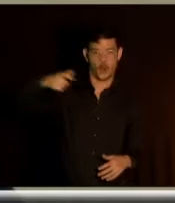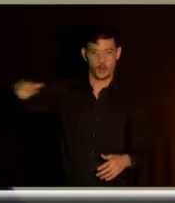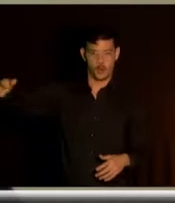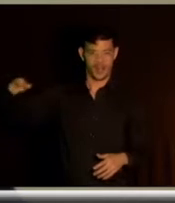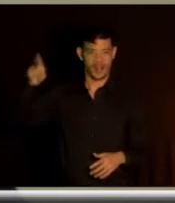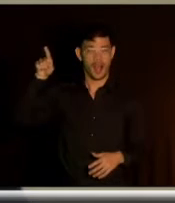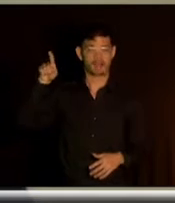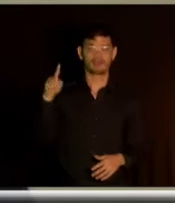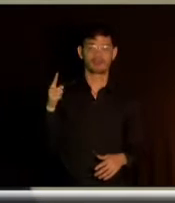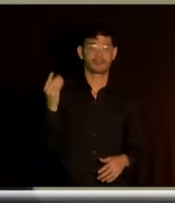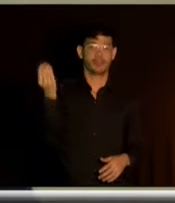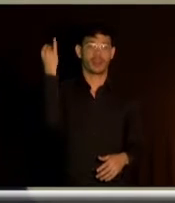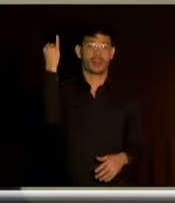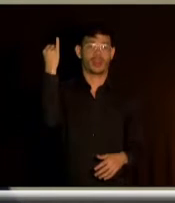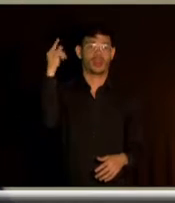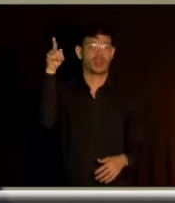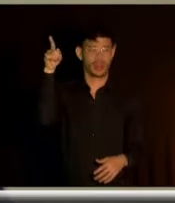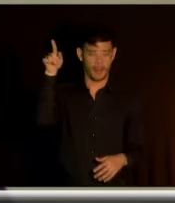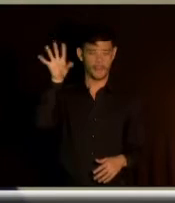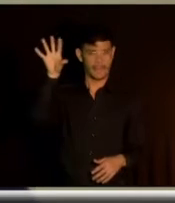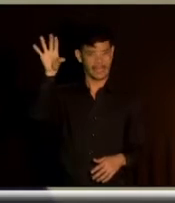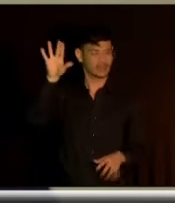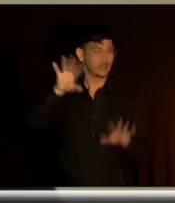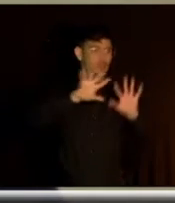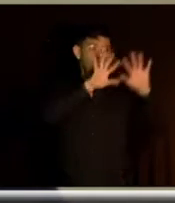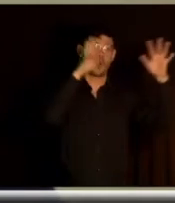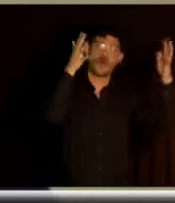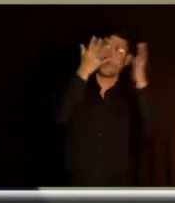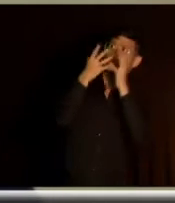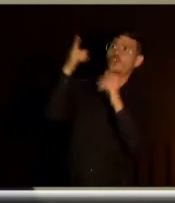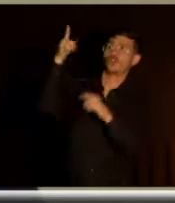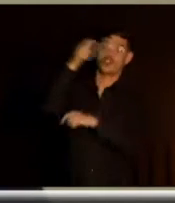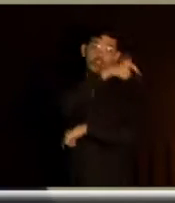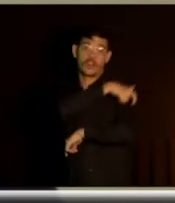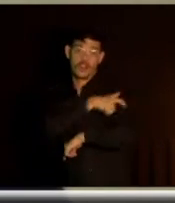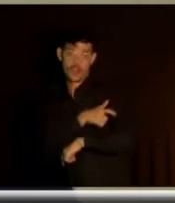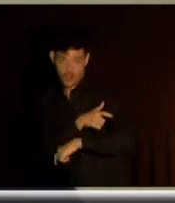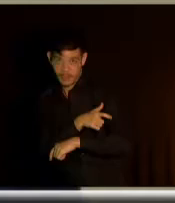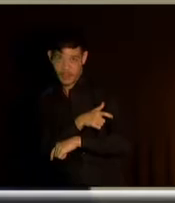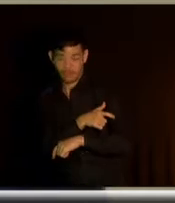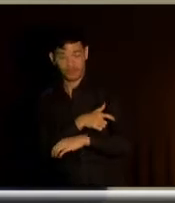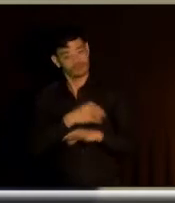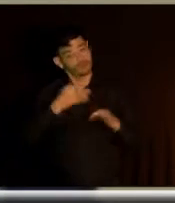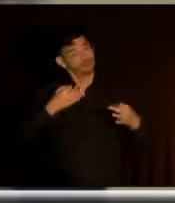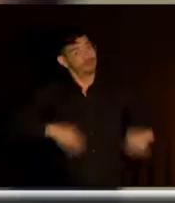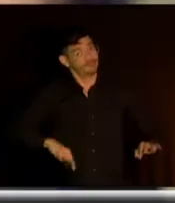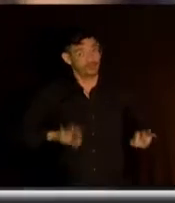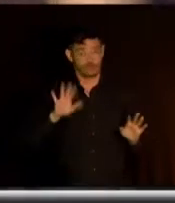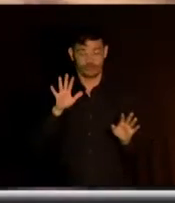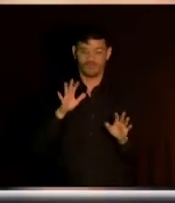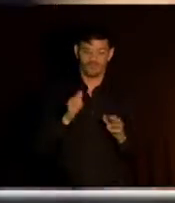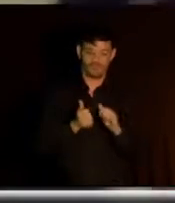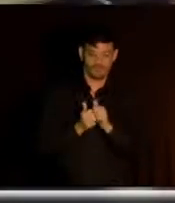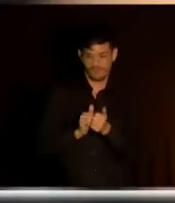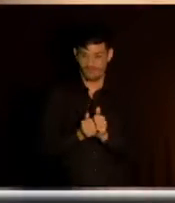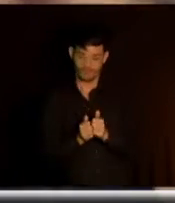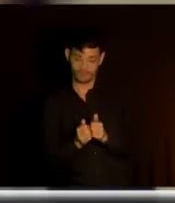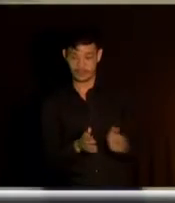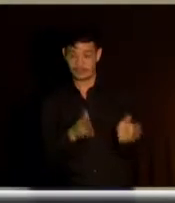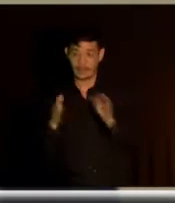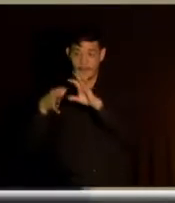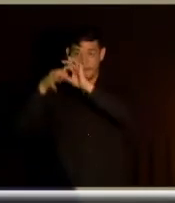tiene al Comité Olímpico y al Comité Paralímpico integrados en una sola